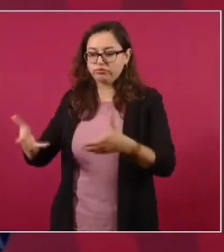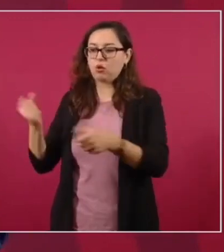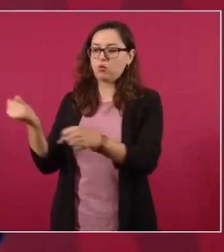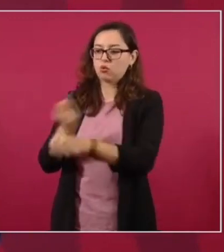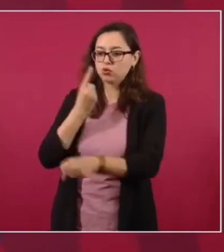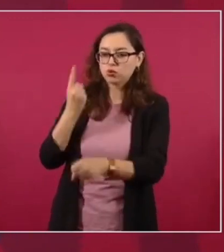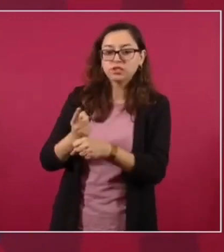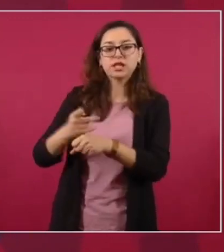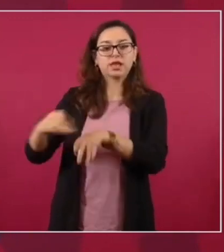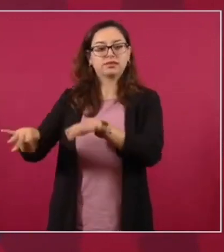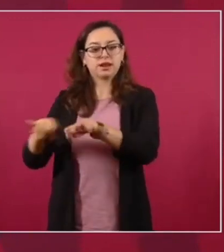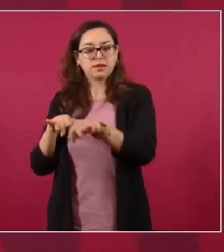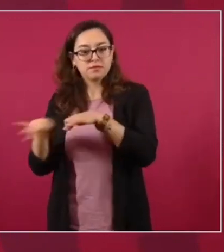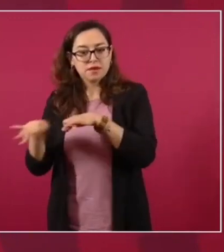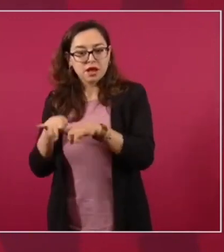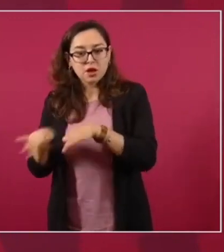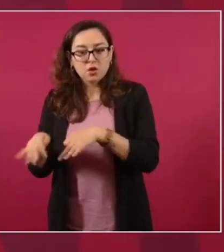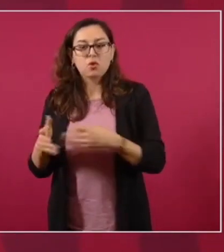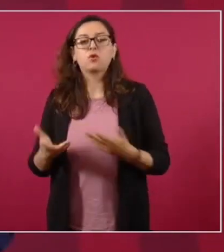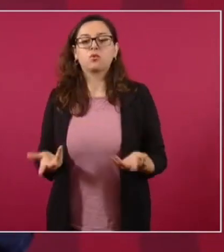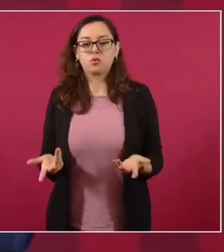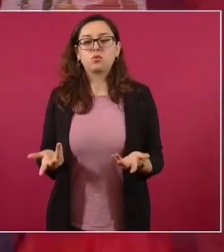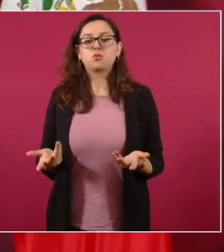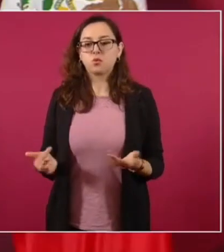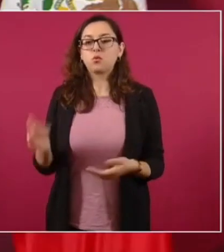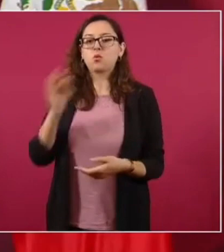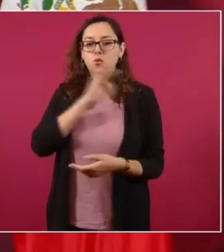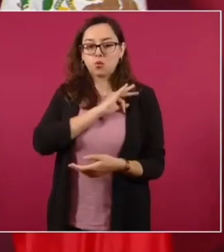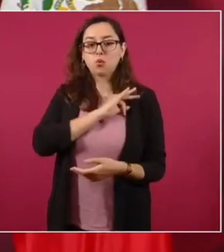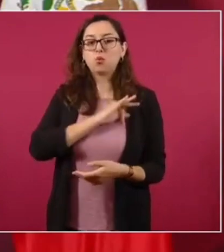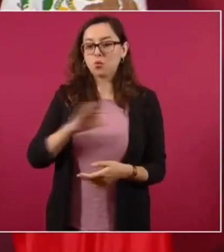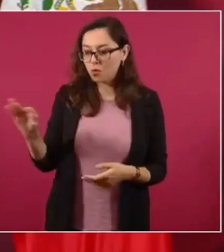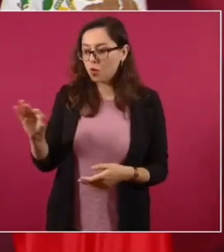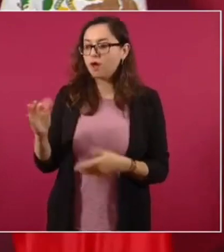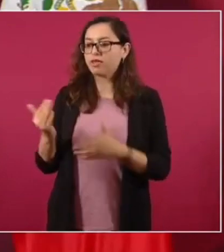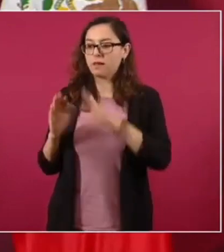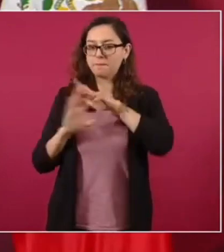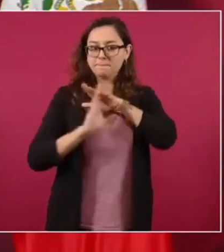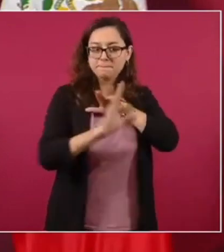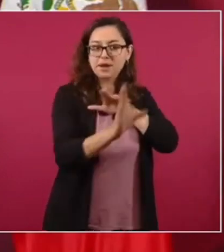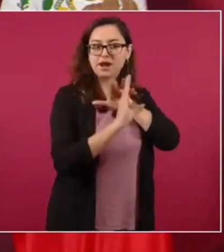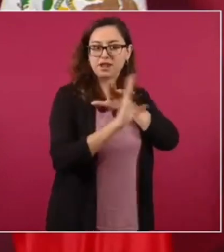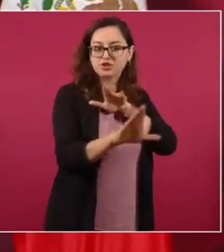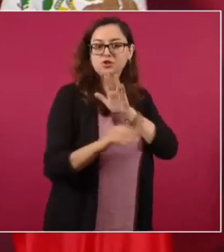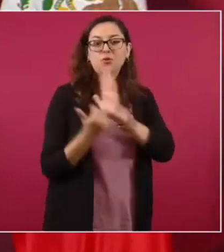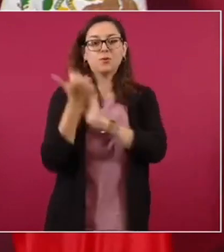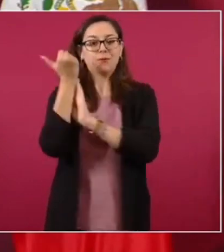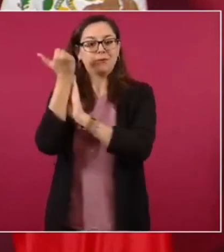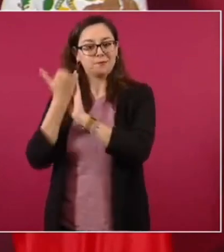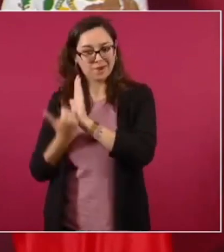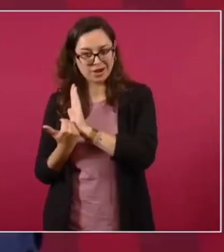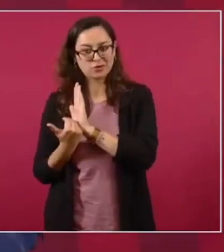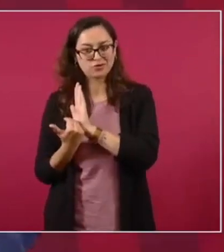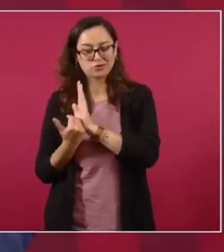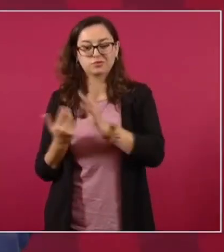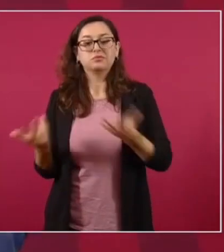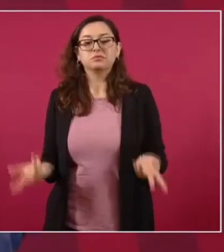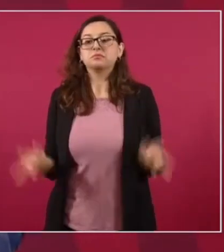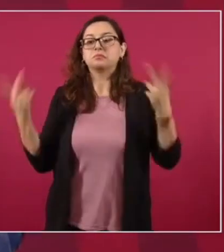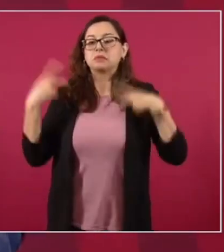trabajo, pues vamos a poder enfrentar el fenómeno migratorio, porque la gente